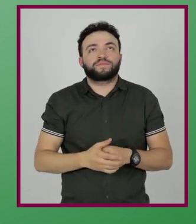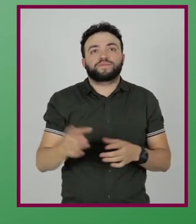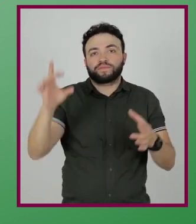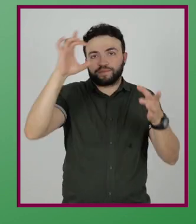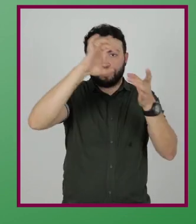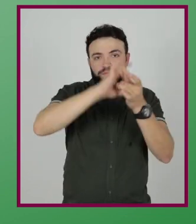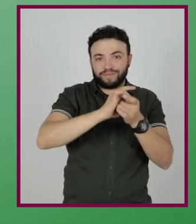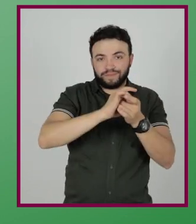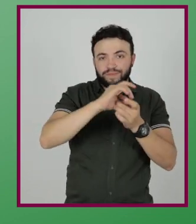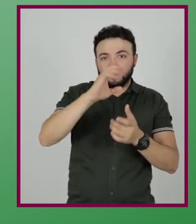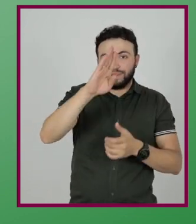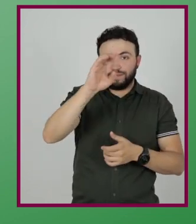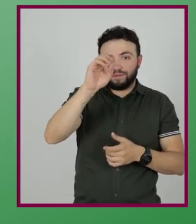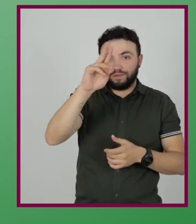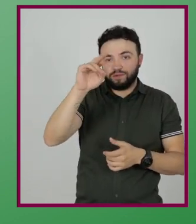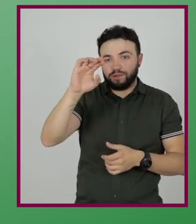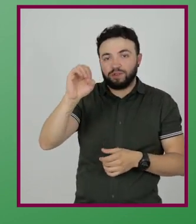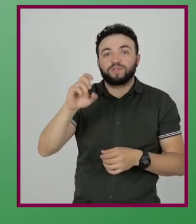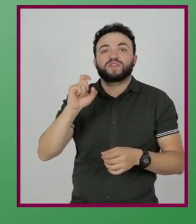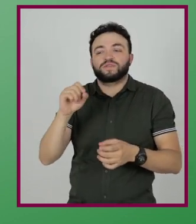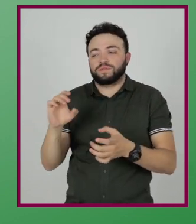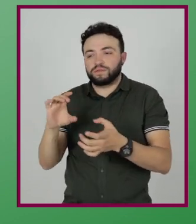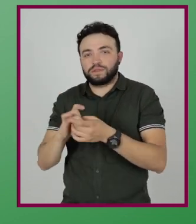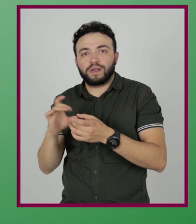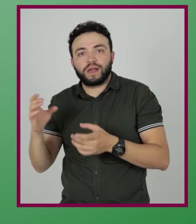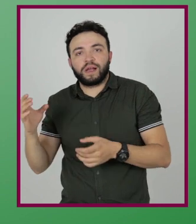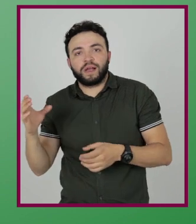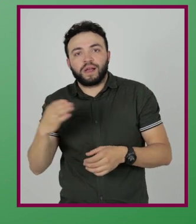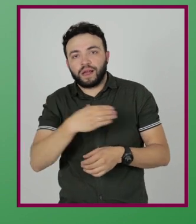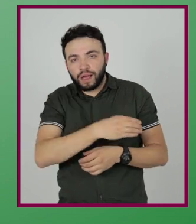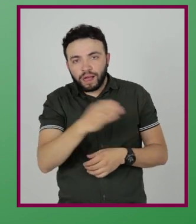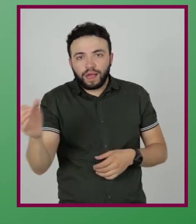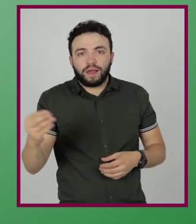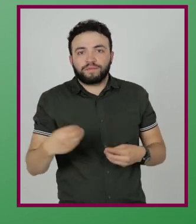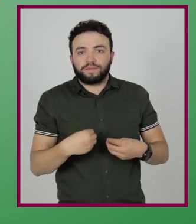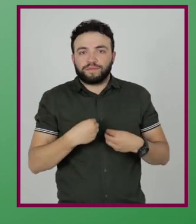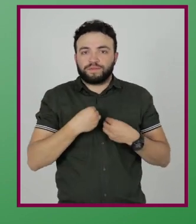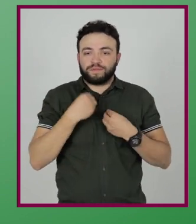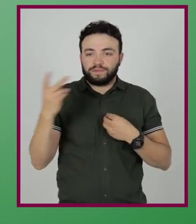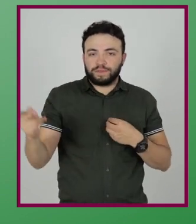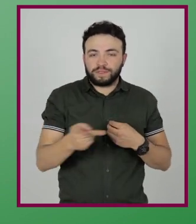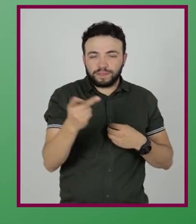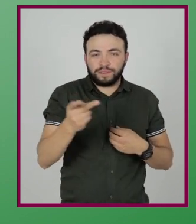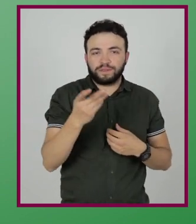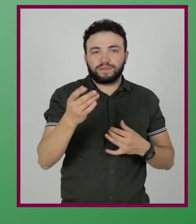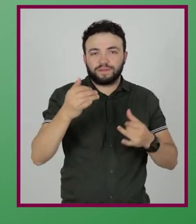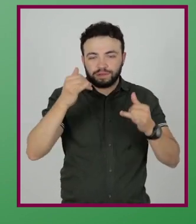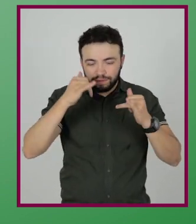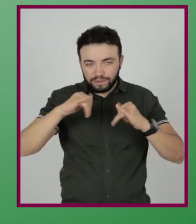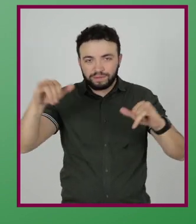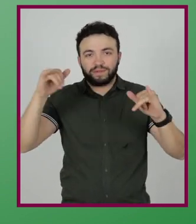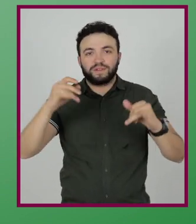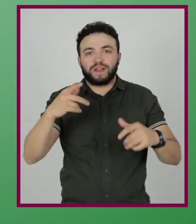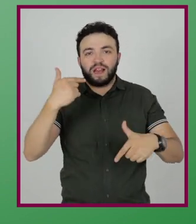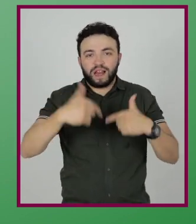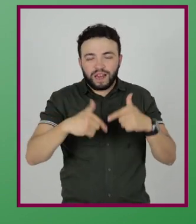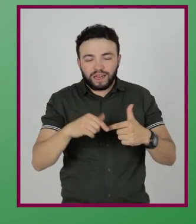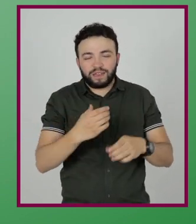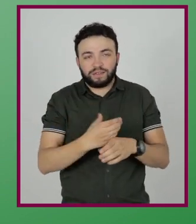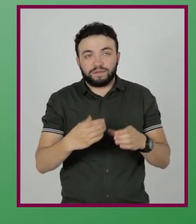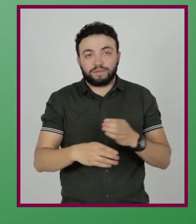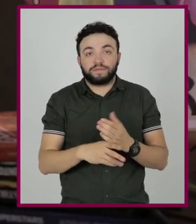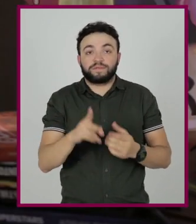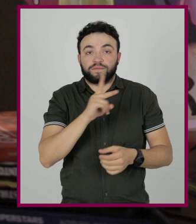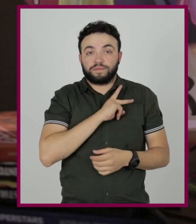Y estrechamente bovino está conectado con el campo, la vida de granja. Leche, granjeros. Sí, y